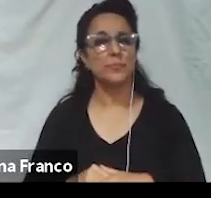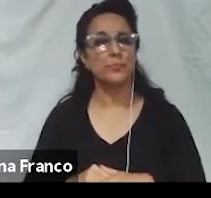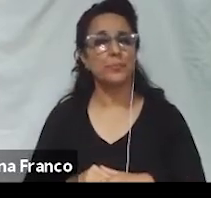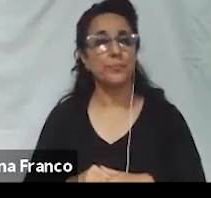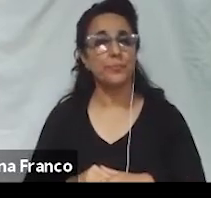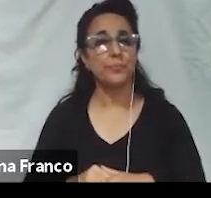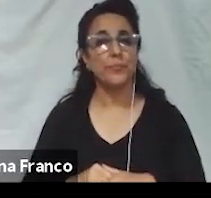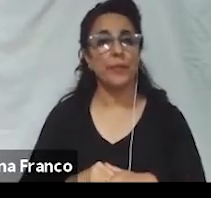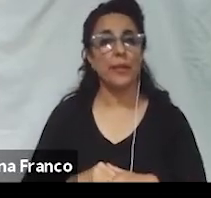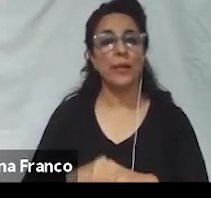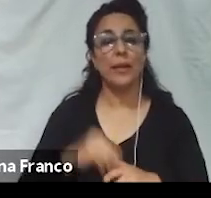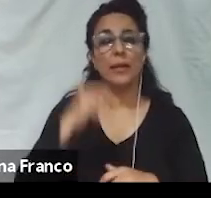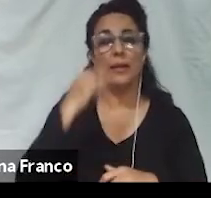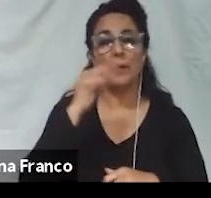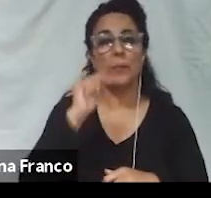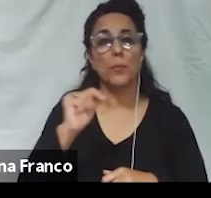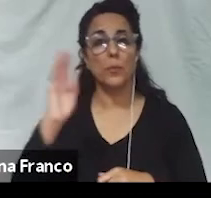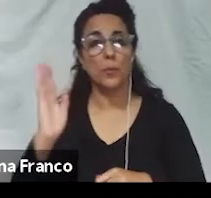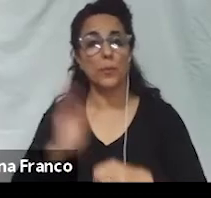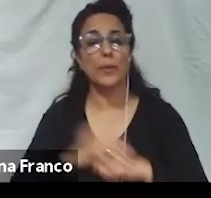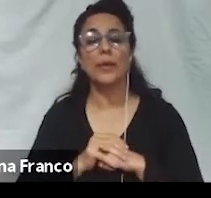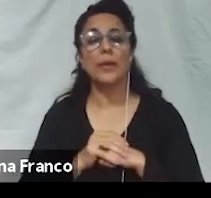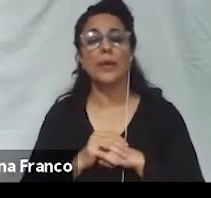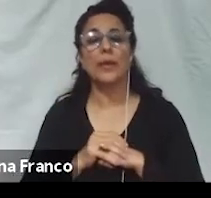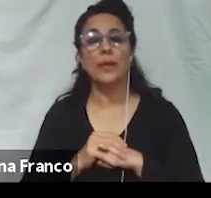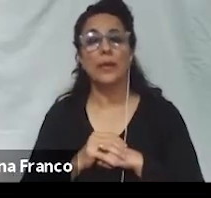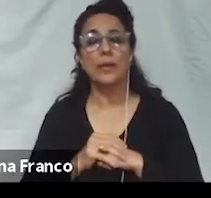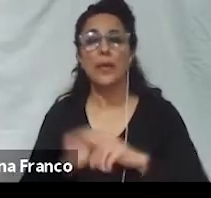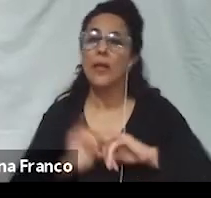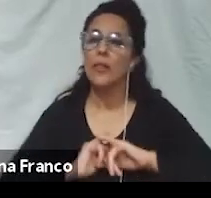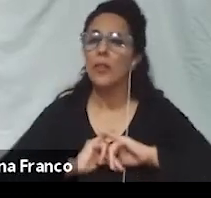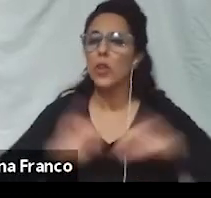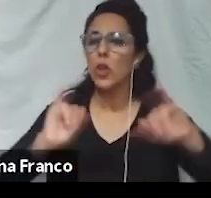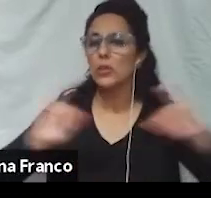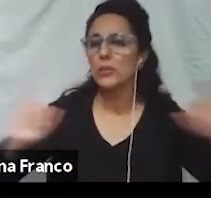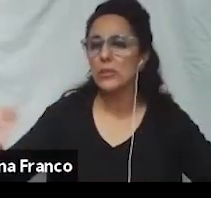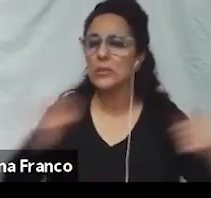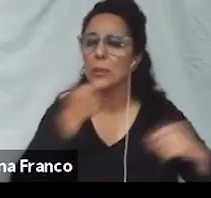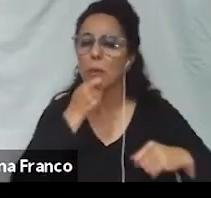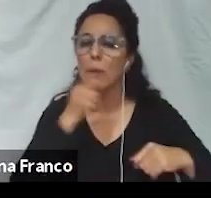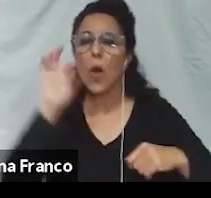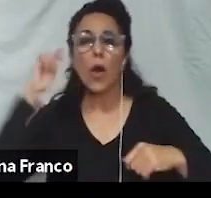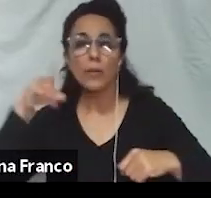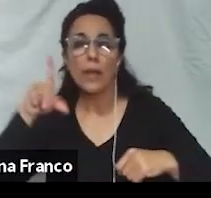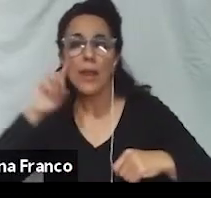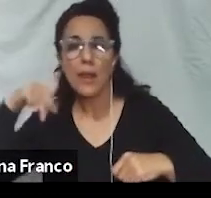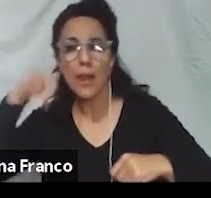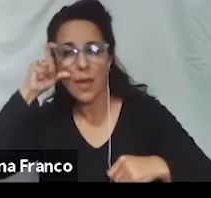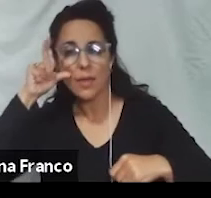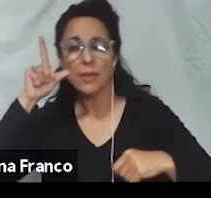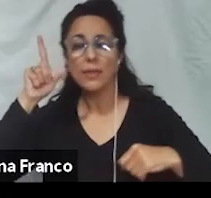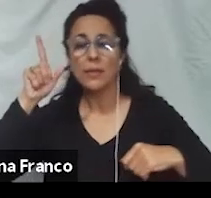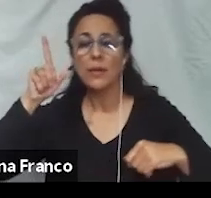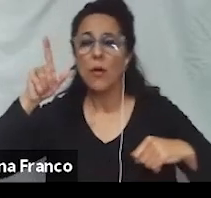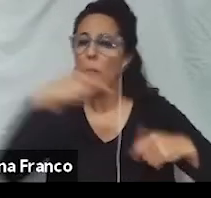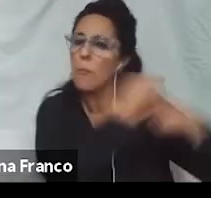Luego en el paso 3.b, para sitios muy grandes, como puede ser un sitio web de noticias o incluso una tienda online así